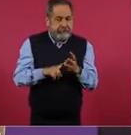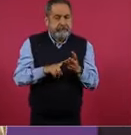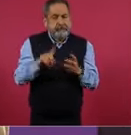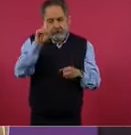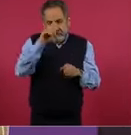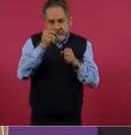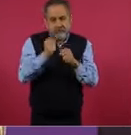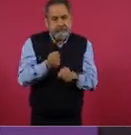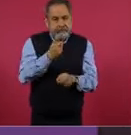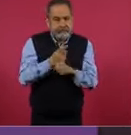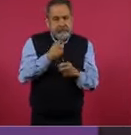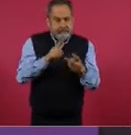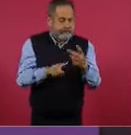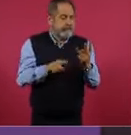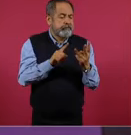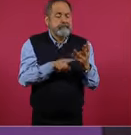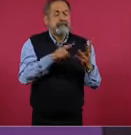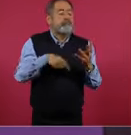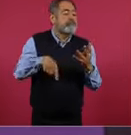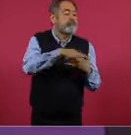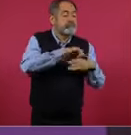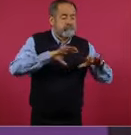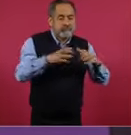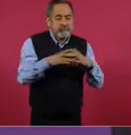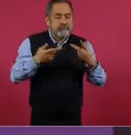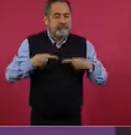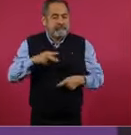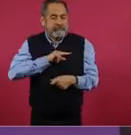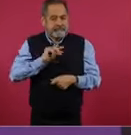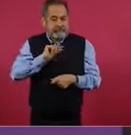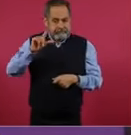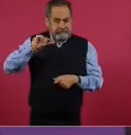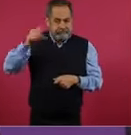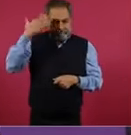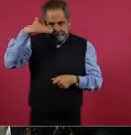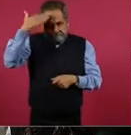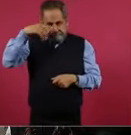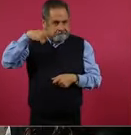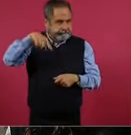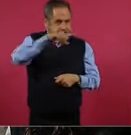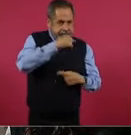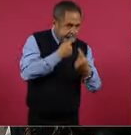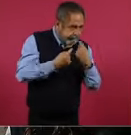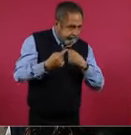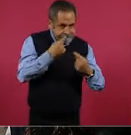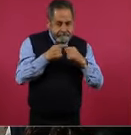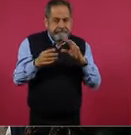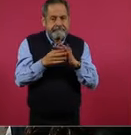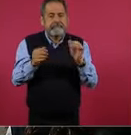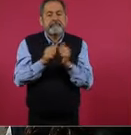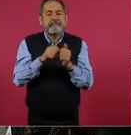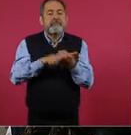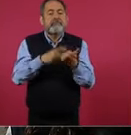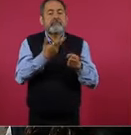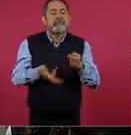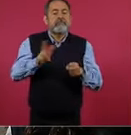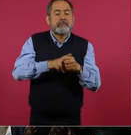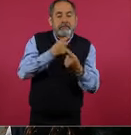Certificación de Pediatría, y también se buscan especialistas externos de al IMSS, en este caso del Hospital